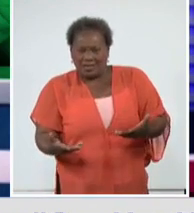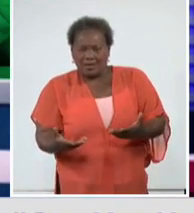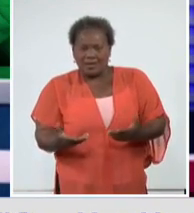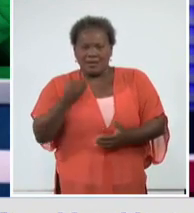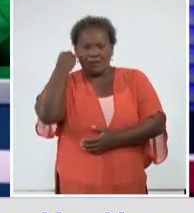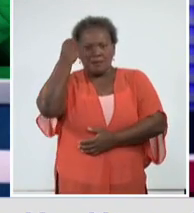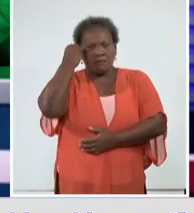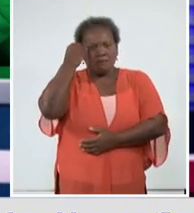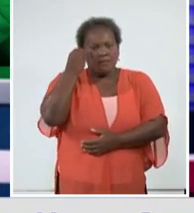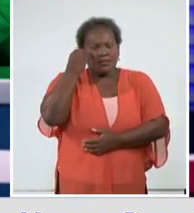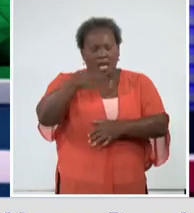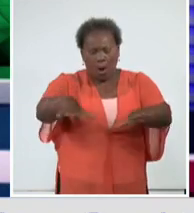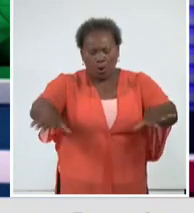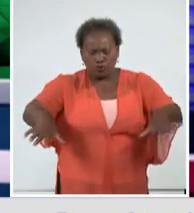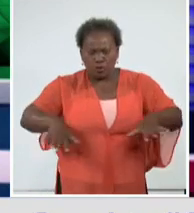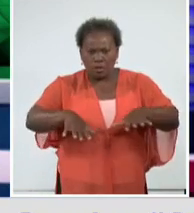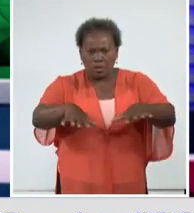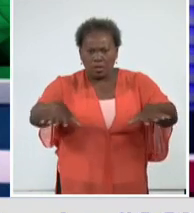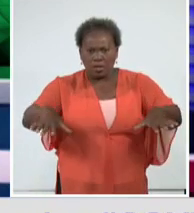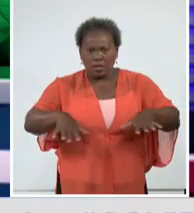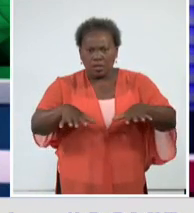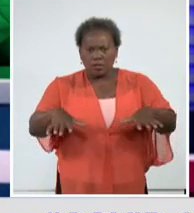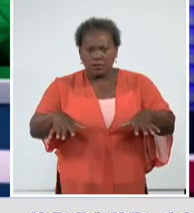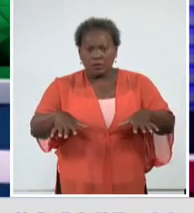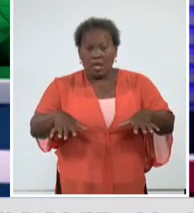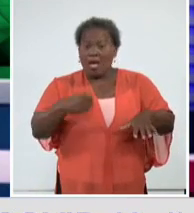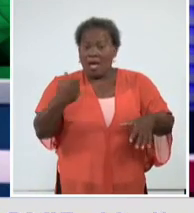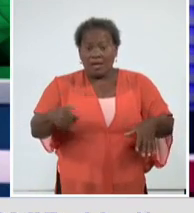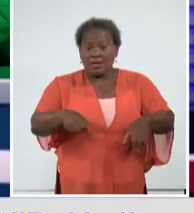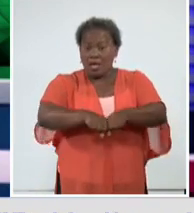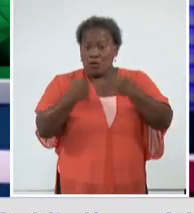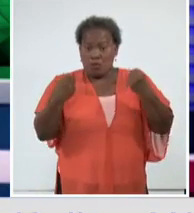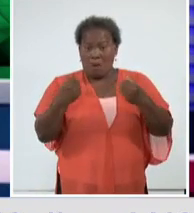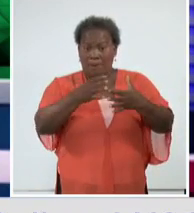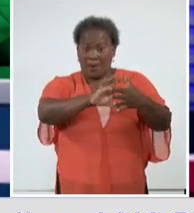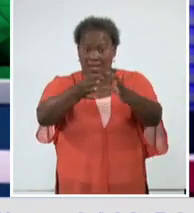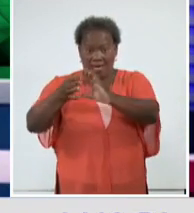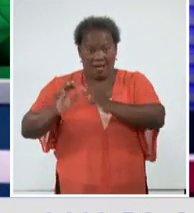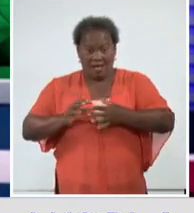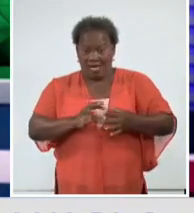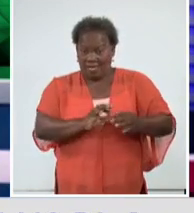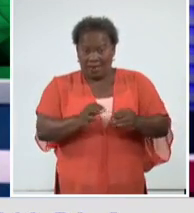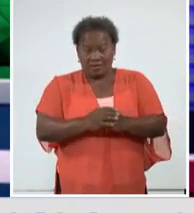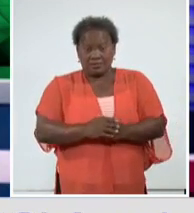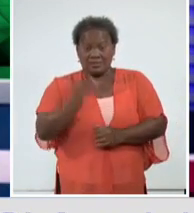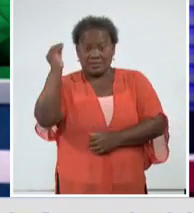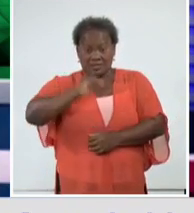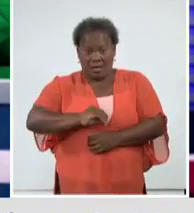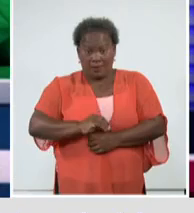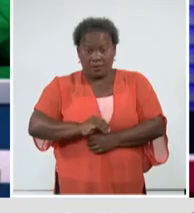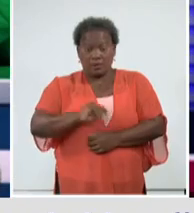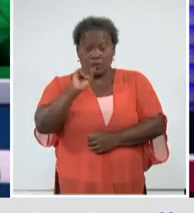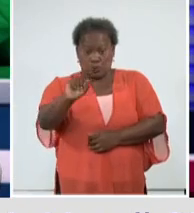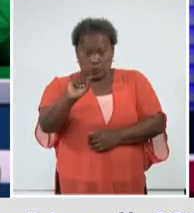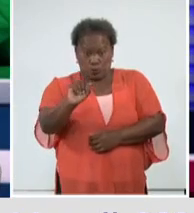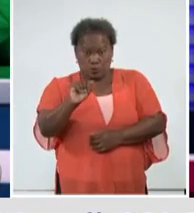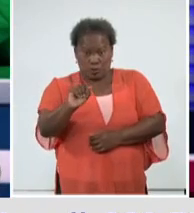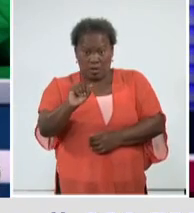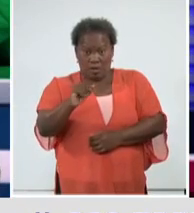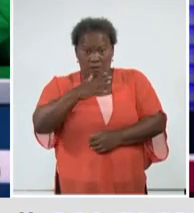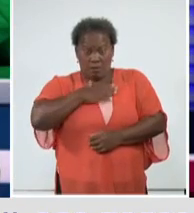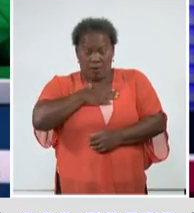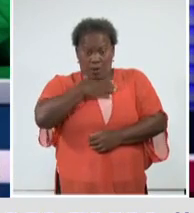el contexto. Siempre decimos, hay que romper la cadena epidemiológica, ya la población sabe que usted tiene quien lo afecta, está el órgano, o sea, la